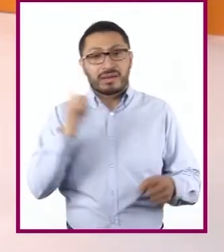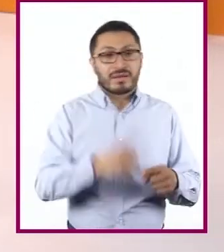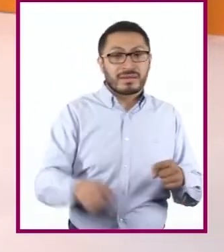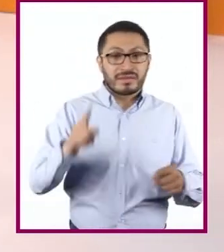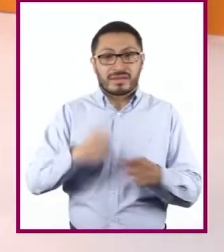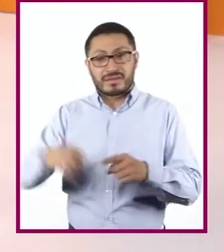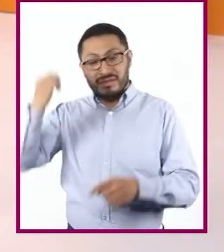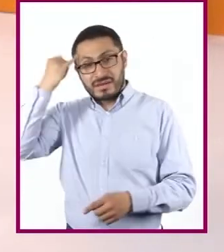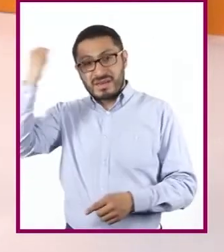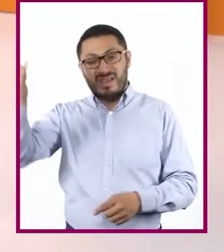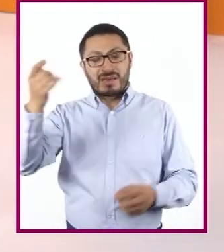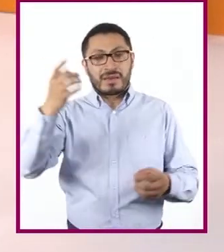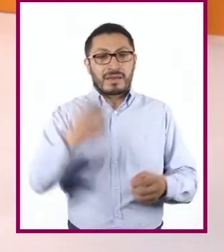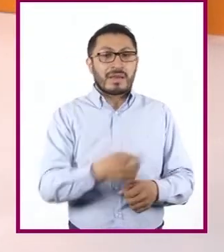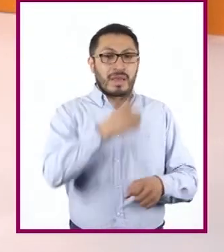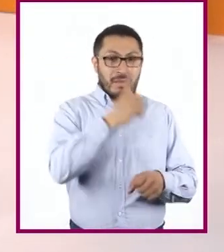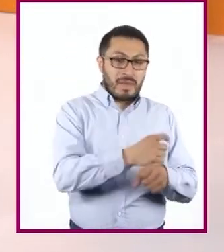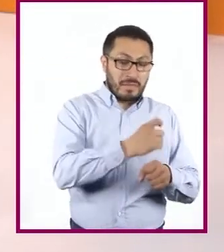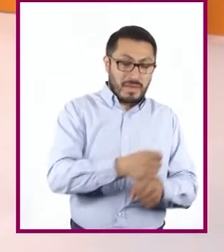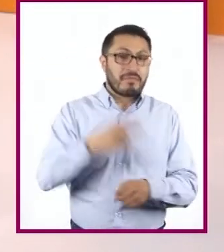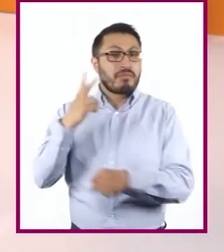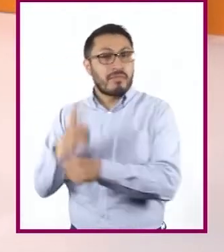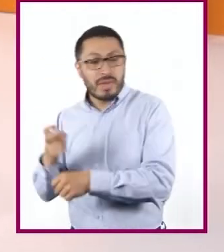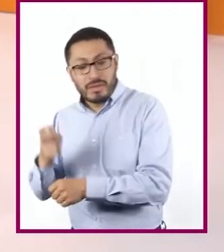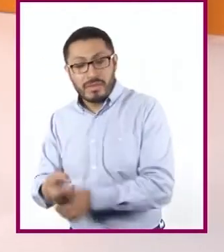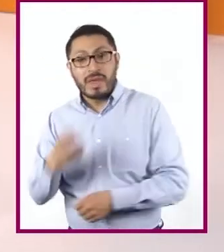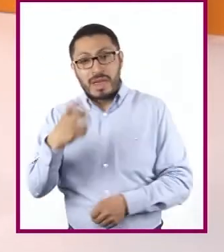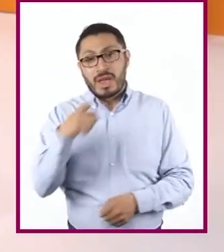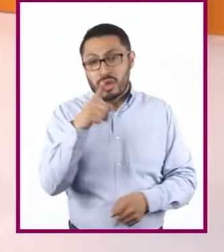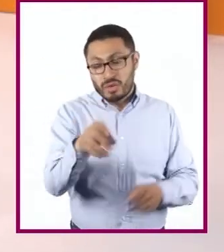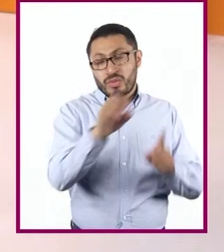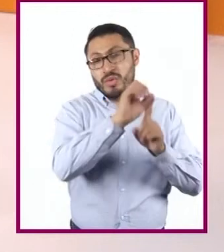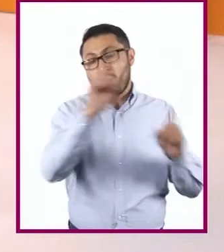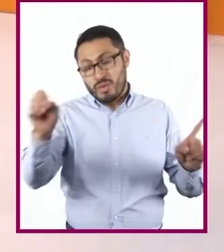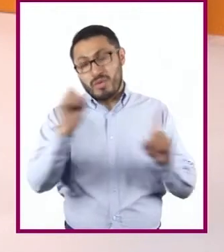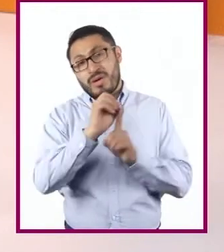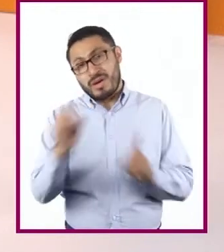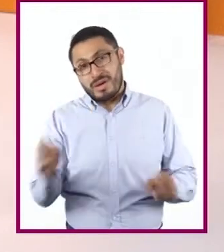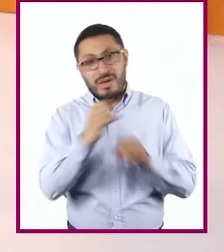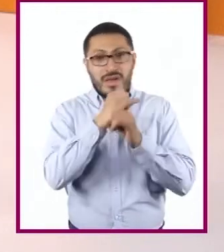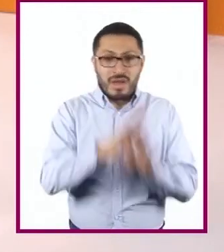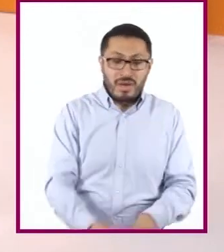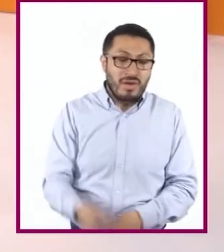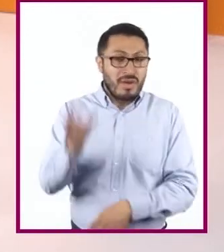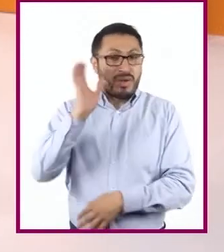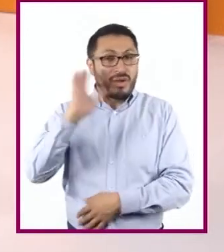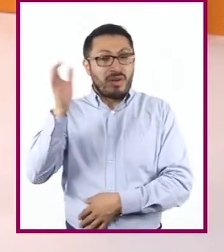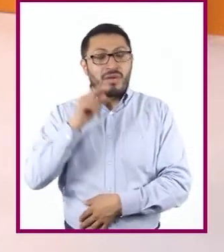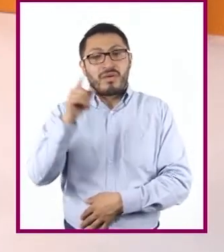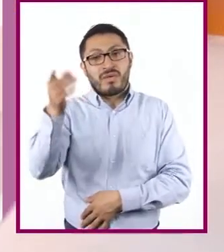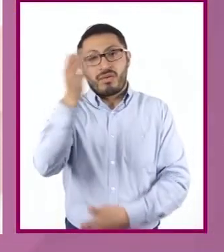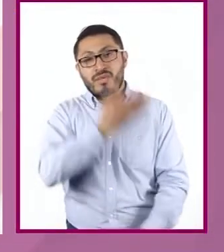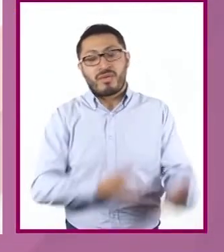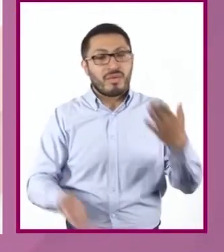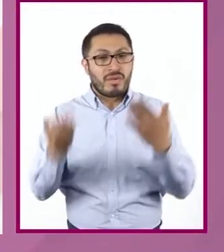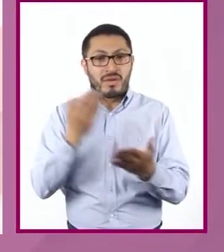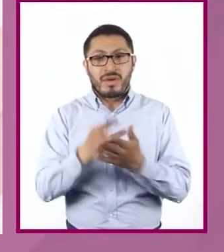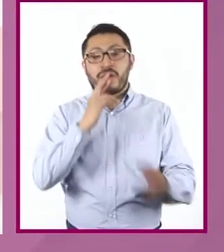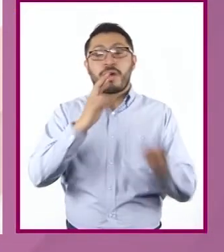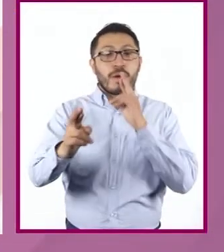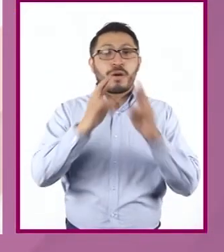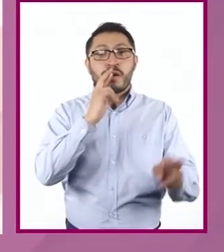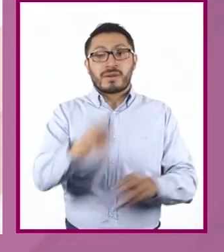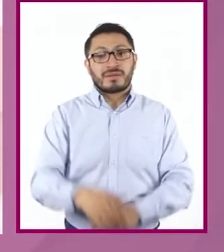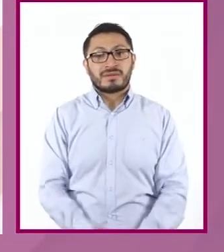ideas principales de las secundarias los ayudará a organizar su información al momento de compartir sus resultados.